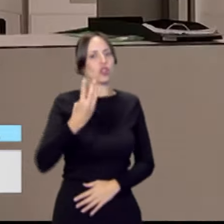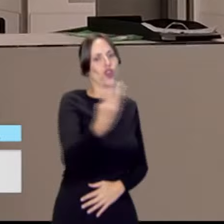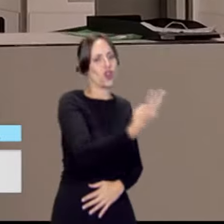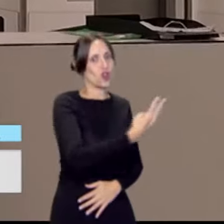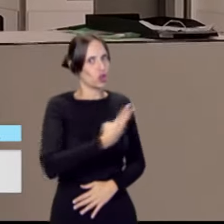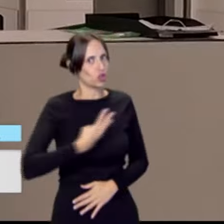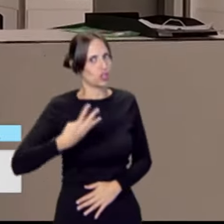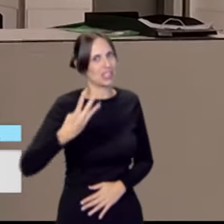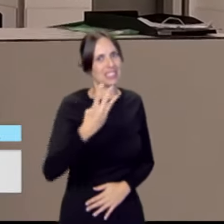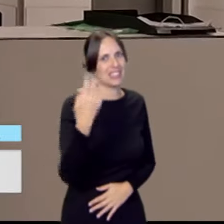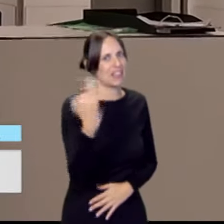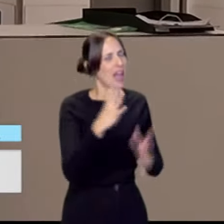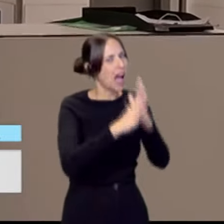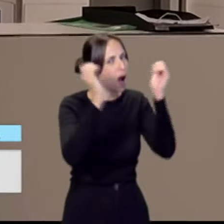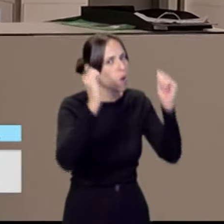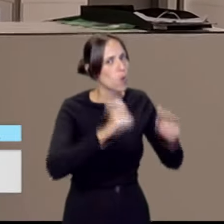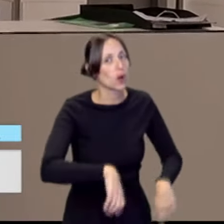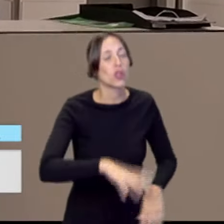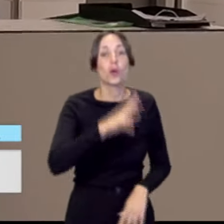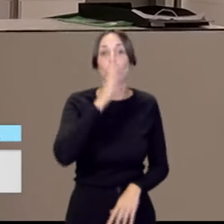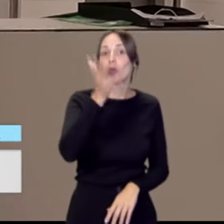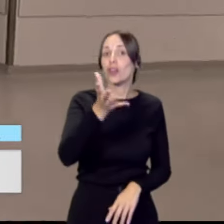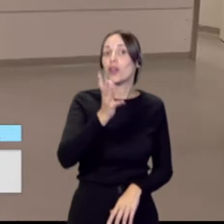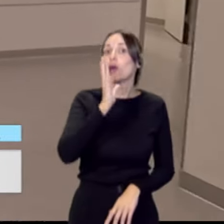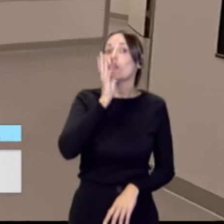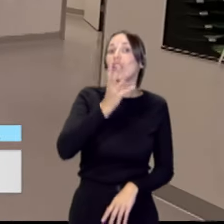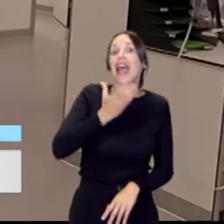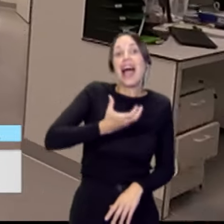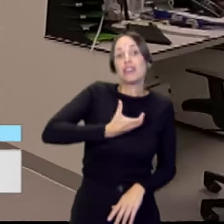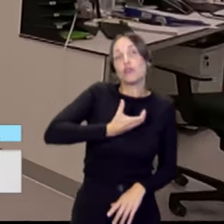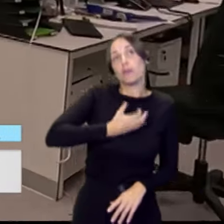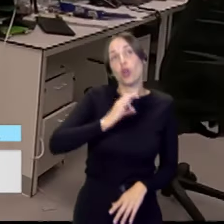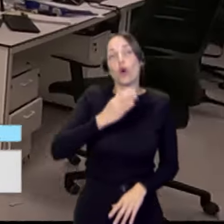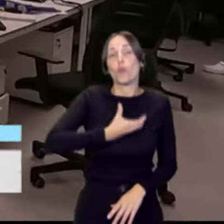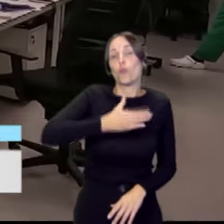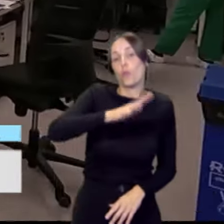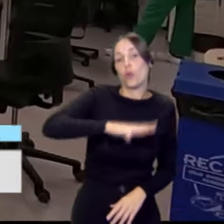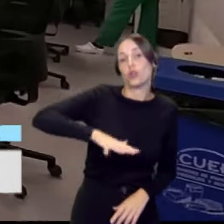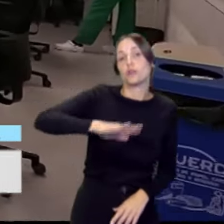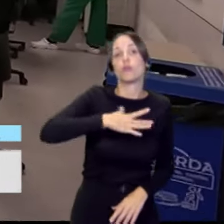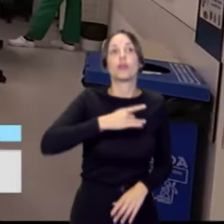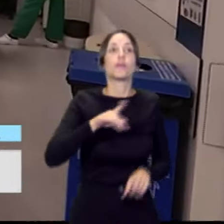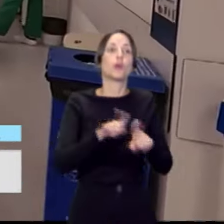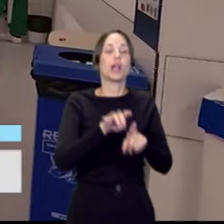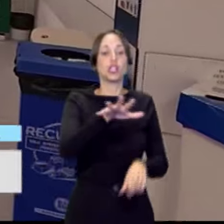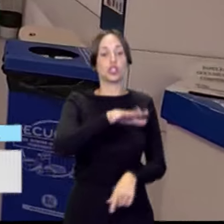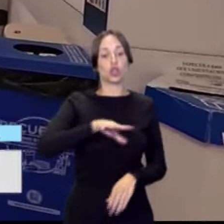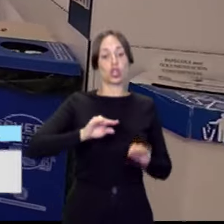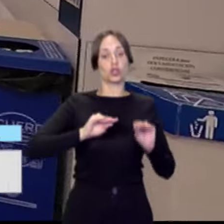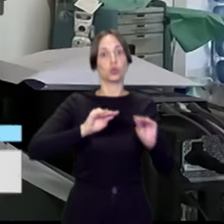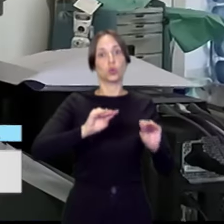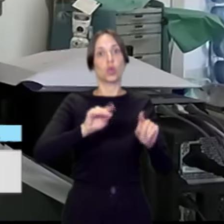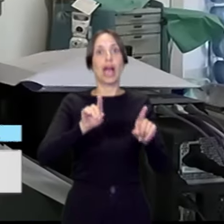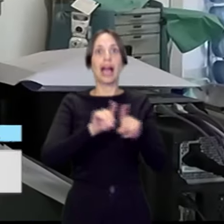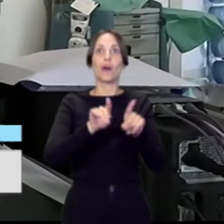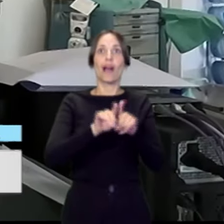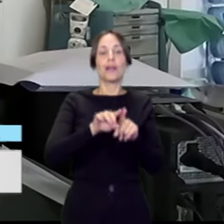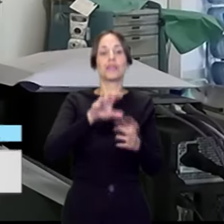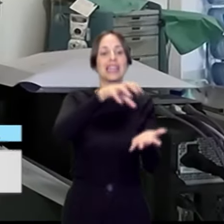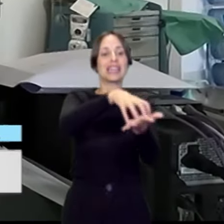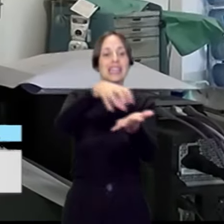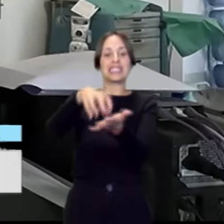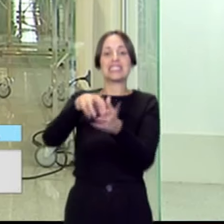los ayuntamientos, los municipios, pues sí, pueden hacer una especie de comarca y hacer residencia